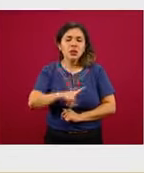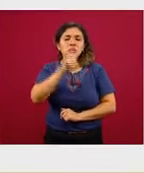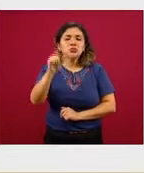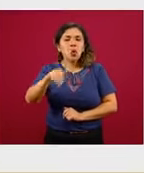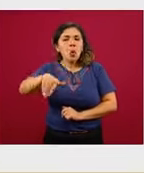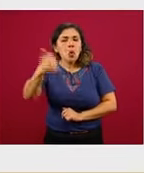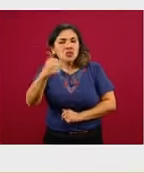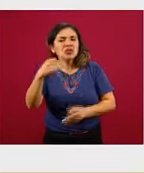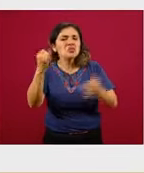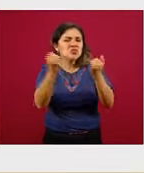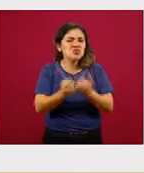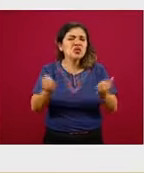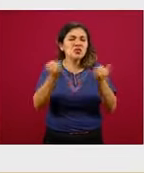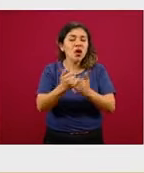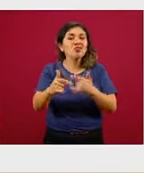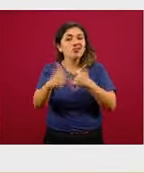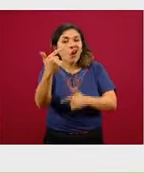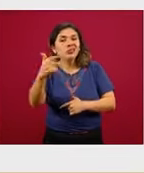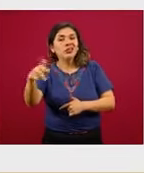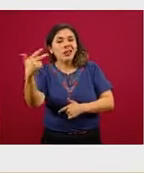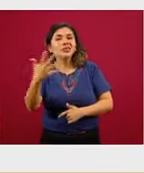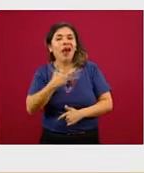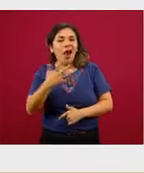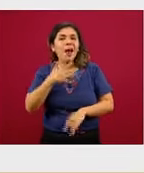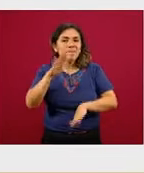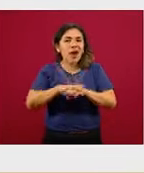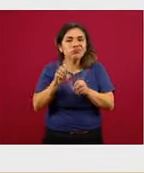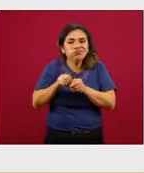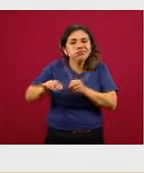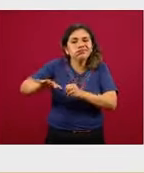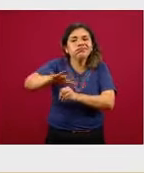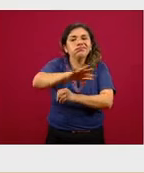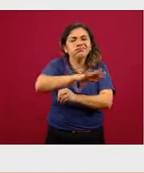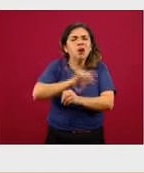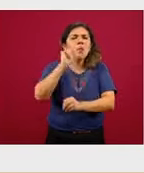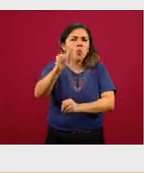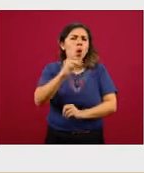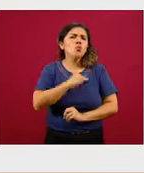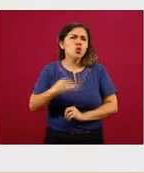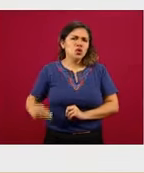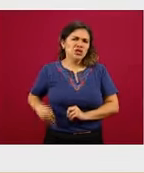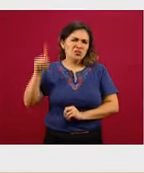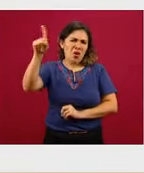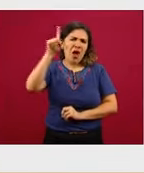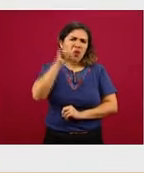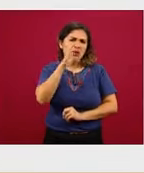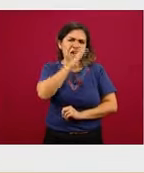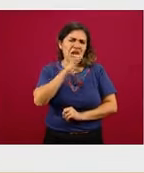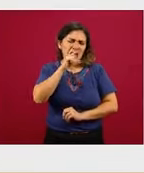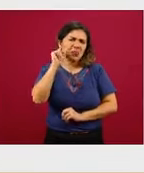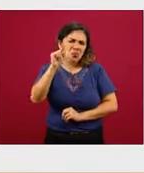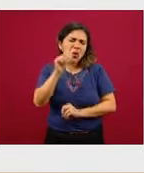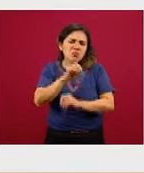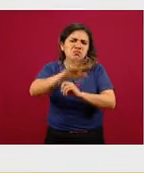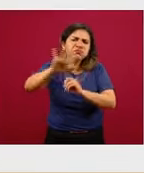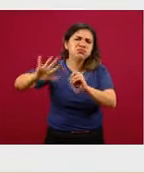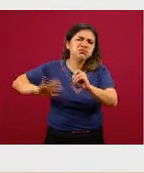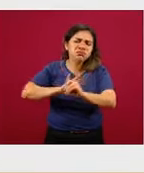la 11 seguían igual, ya para la 12-13 empieza a haber algo de dispersión, son pocos municipios en en el estado